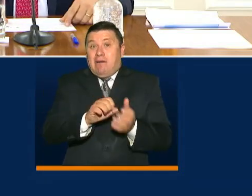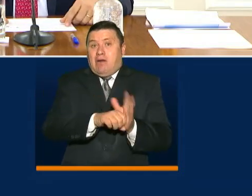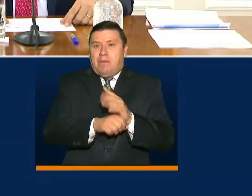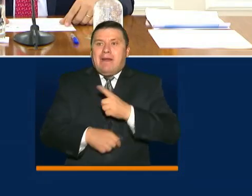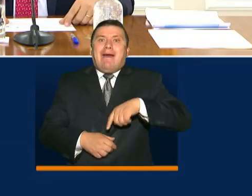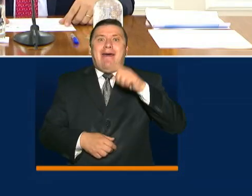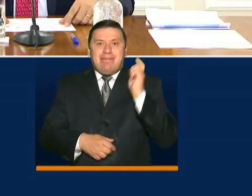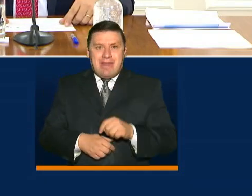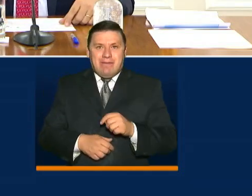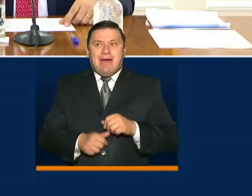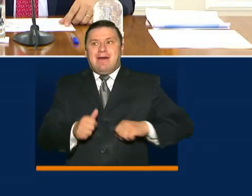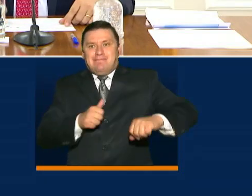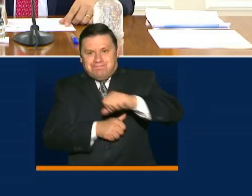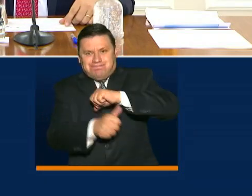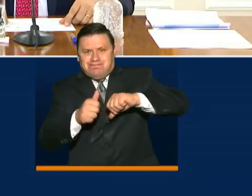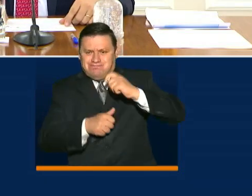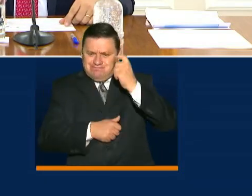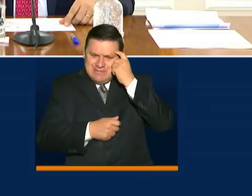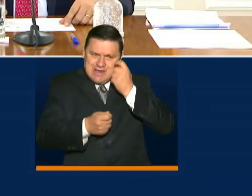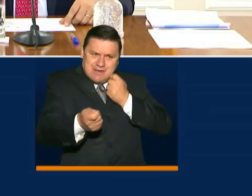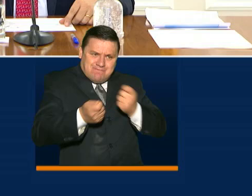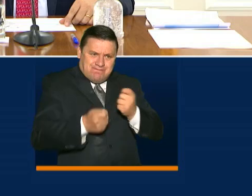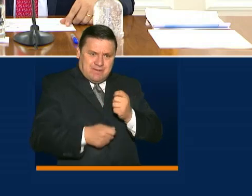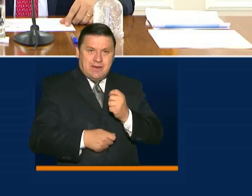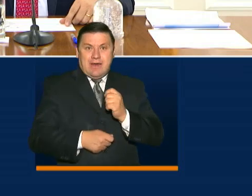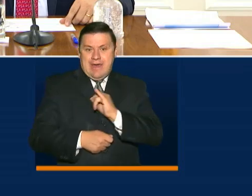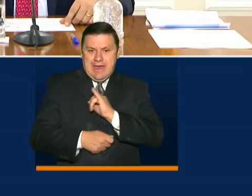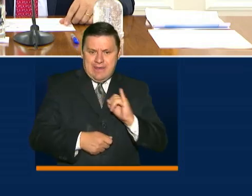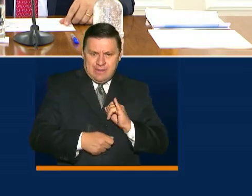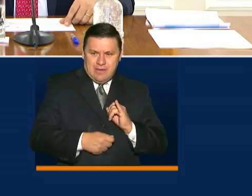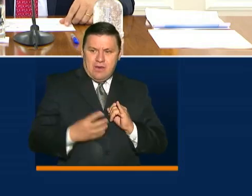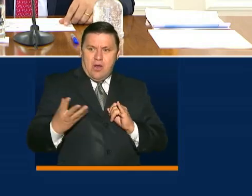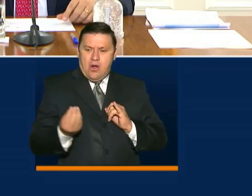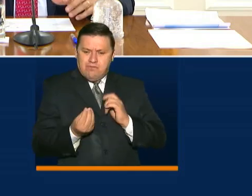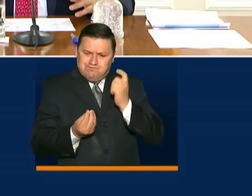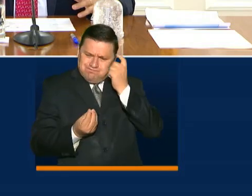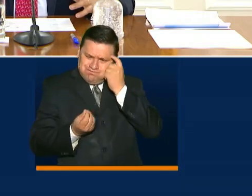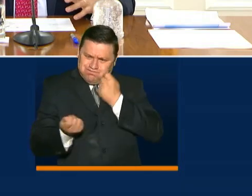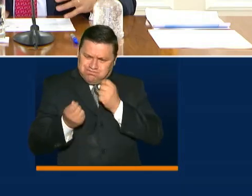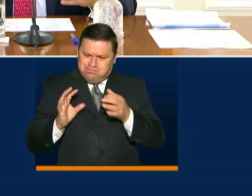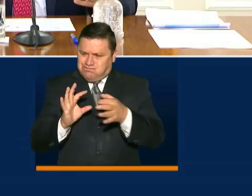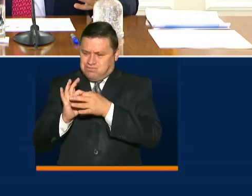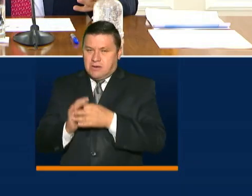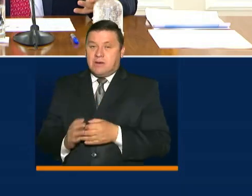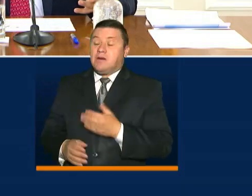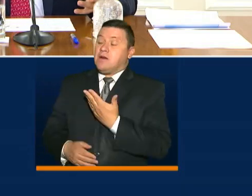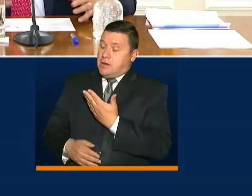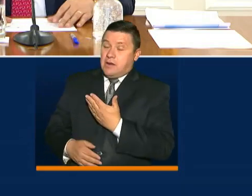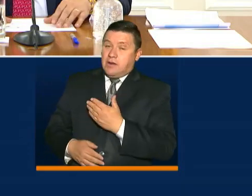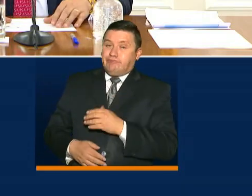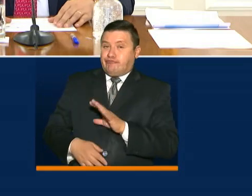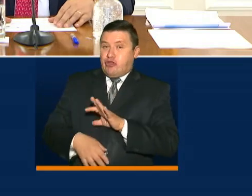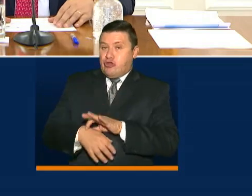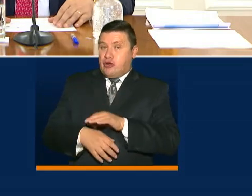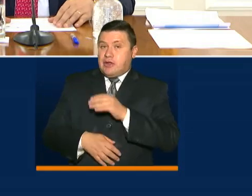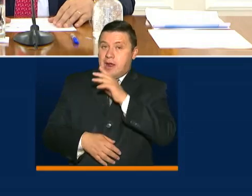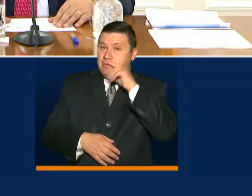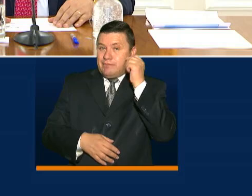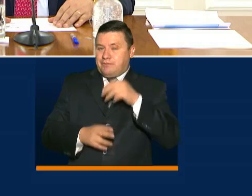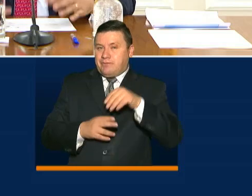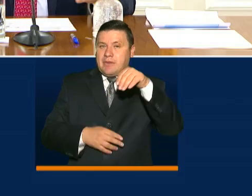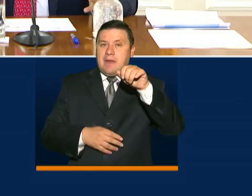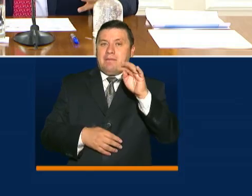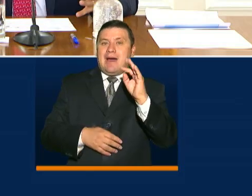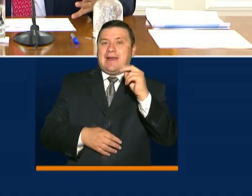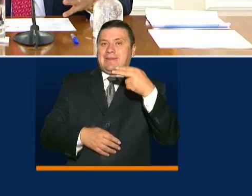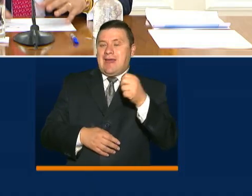tendremos nosotros que derrotarlo con inteligencia individual e inteligencia colectiva. Así que, doctora Marta Lucía, gracias por acompañarnos y me gustaría que